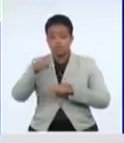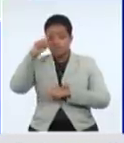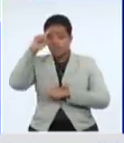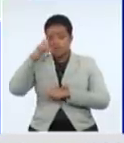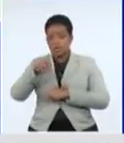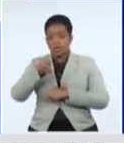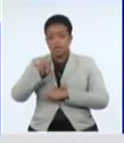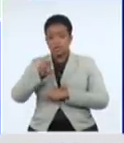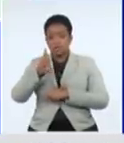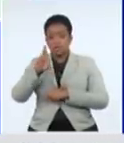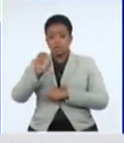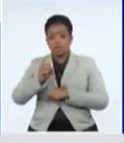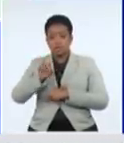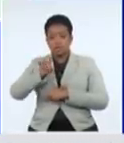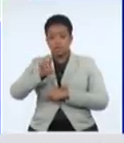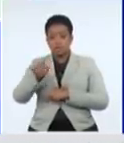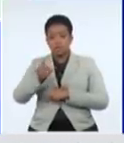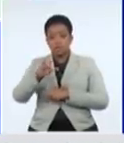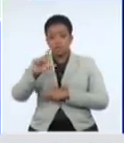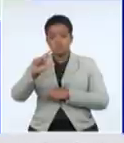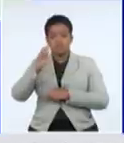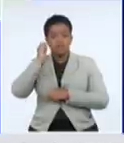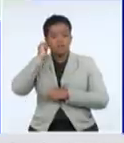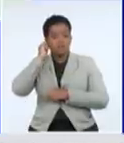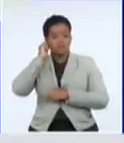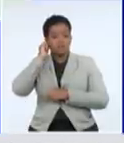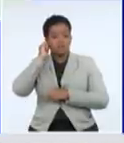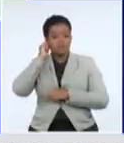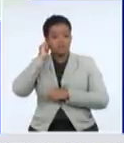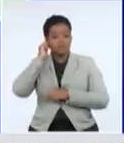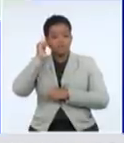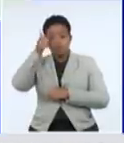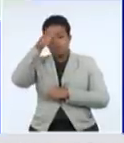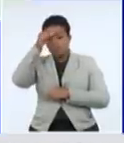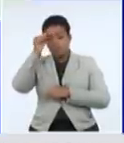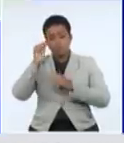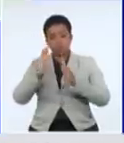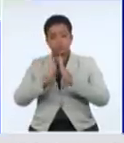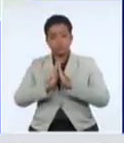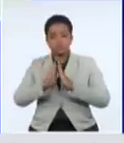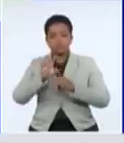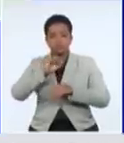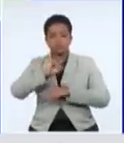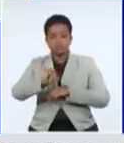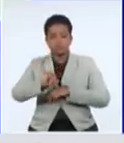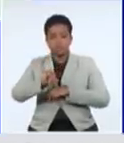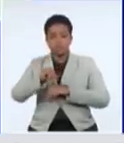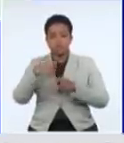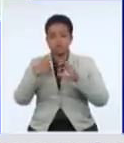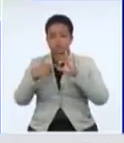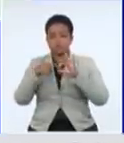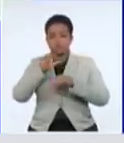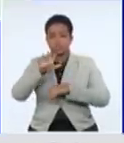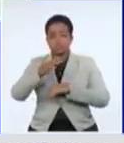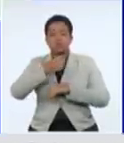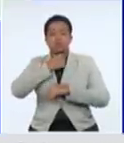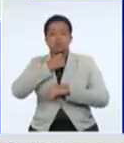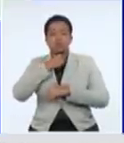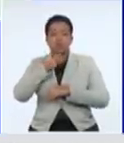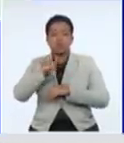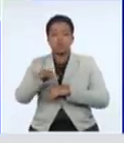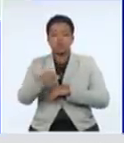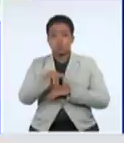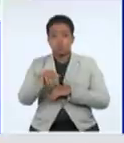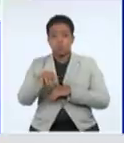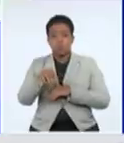al igual que Cifuentes, Santo Domingo 6, Quemado de Güines 5, Encrucijada 4, al igual que Sagua la Grande,